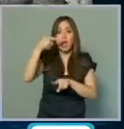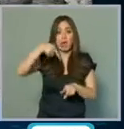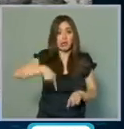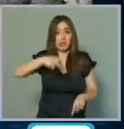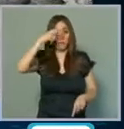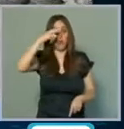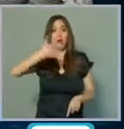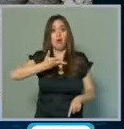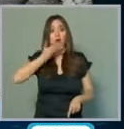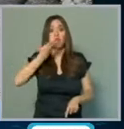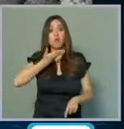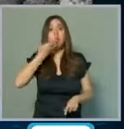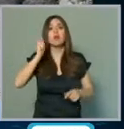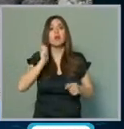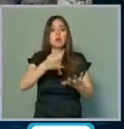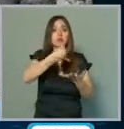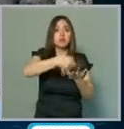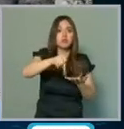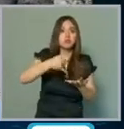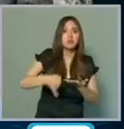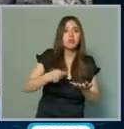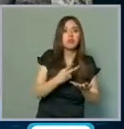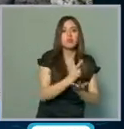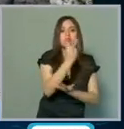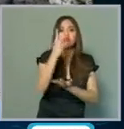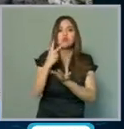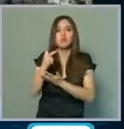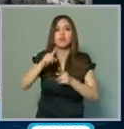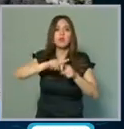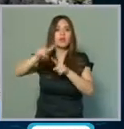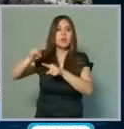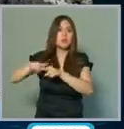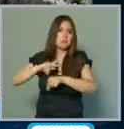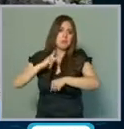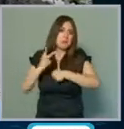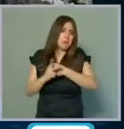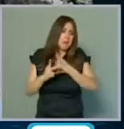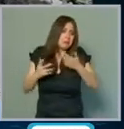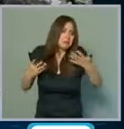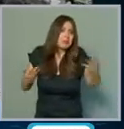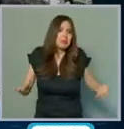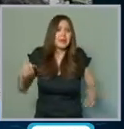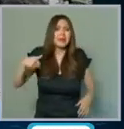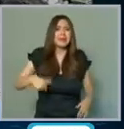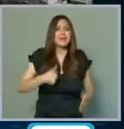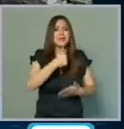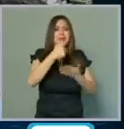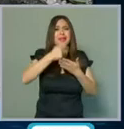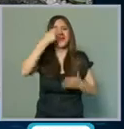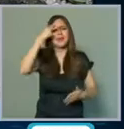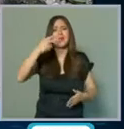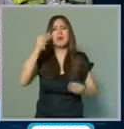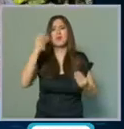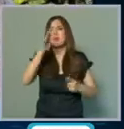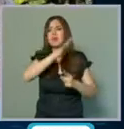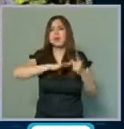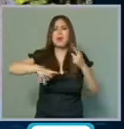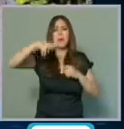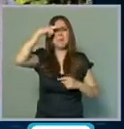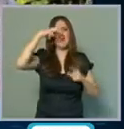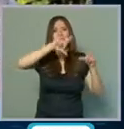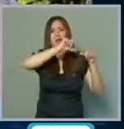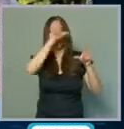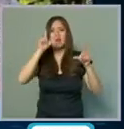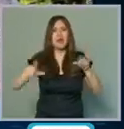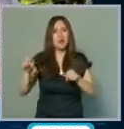¿no? de flores Claro. en el país, como para que Sí, nuestra ciudad fuera color por todos lados, ¿no? Claro, si hay un país que debía de